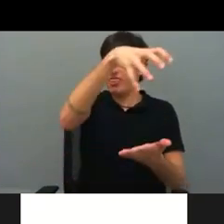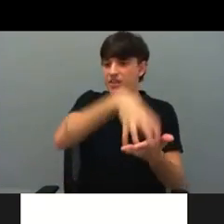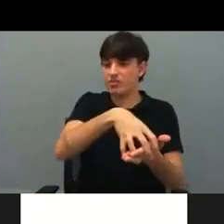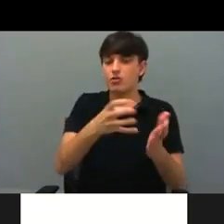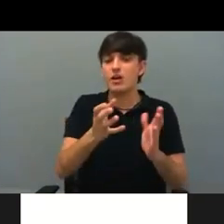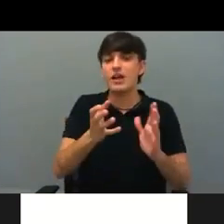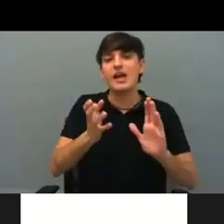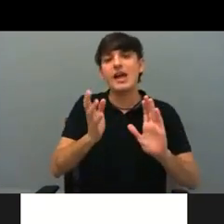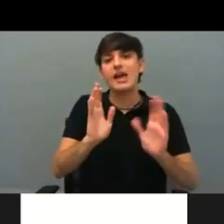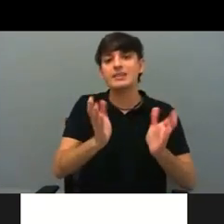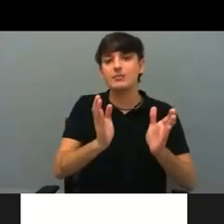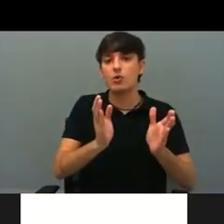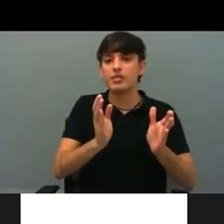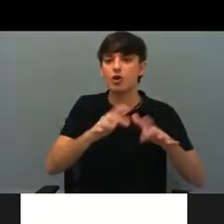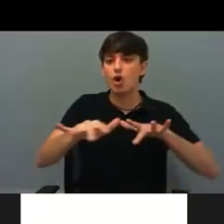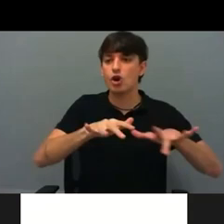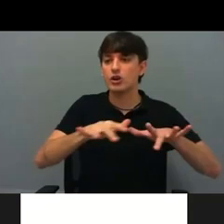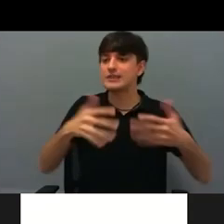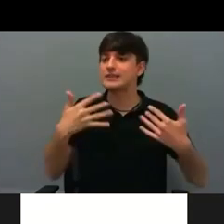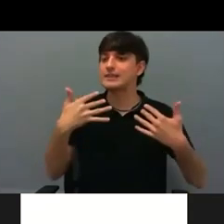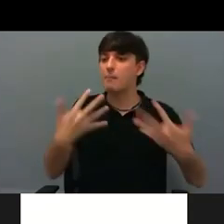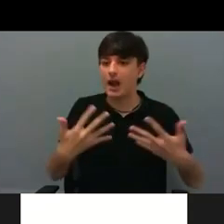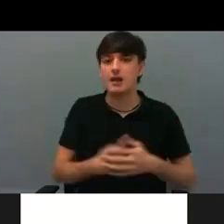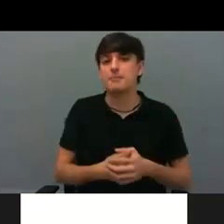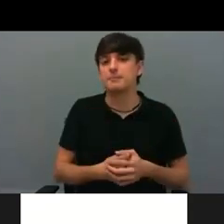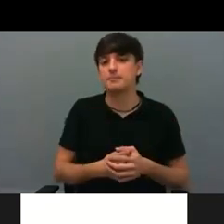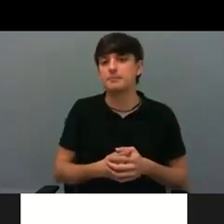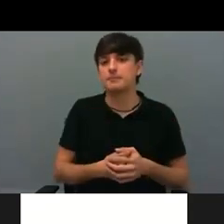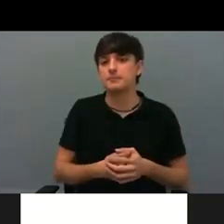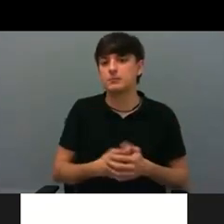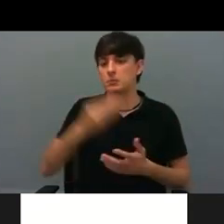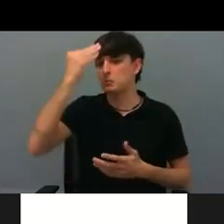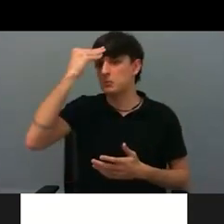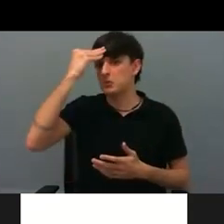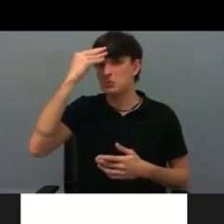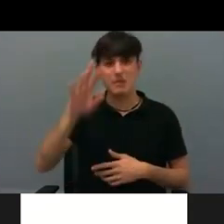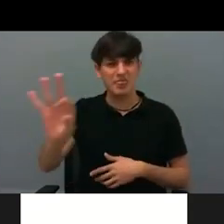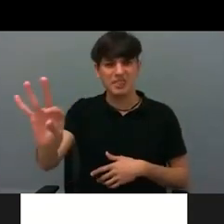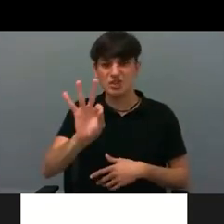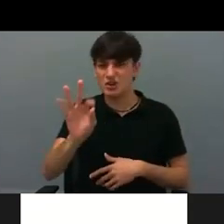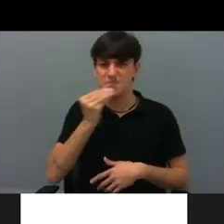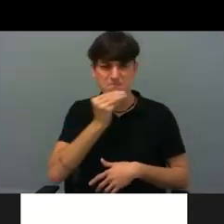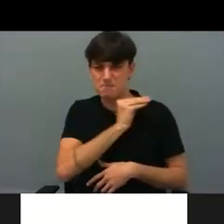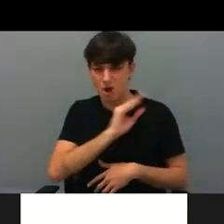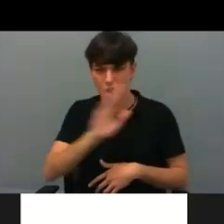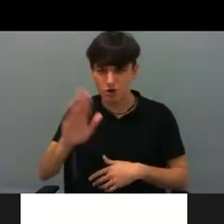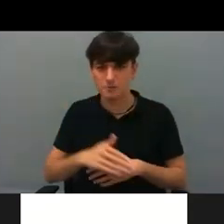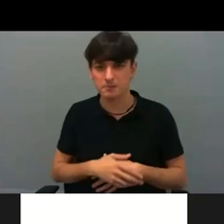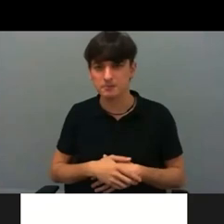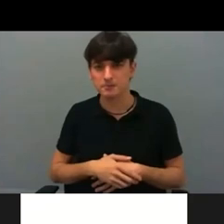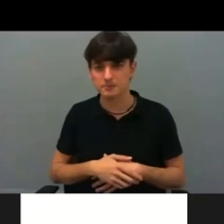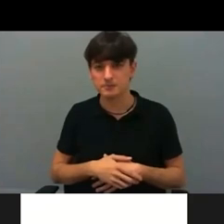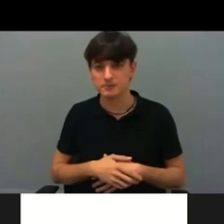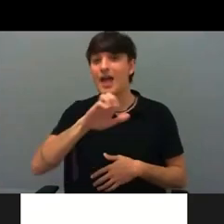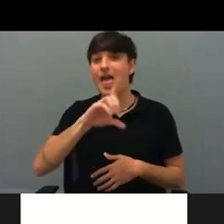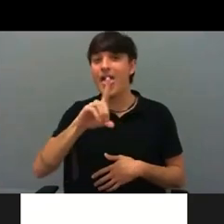él y nos ayudarían en todo. Entonces creo que fue la mejor decisión que tomamos, que fue que Edu